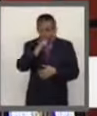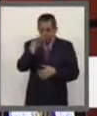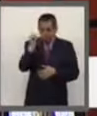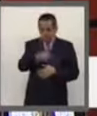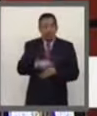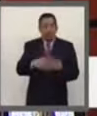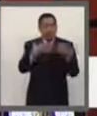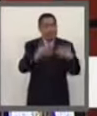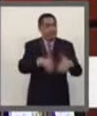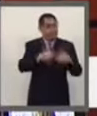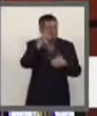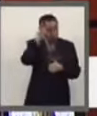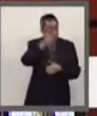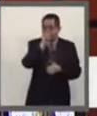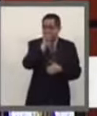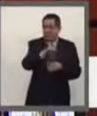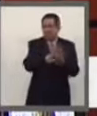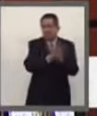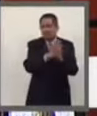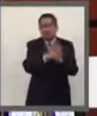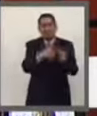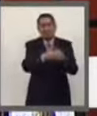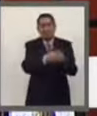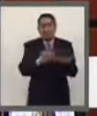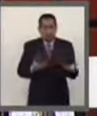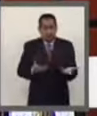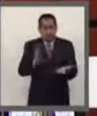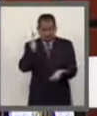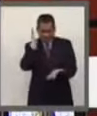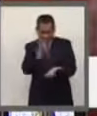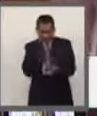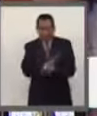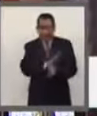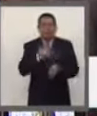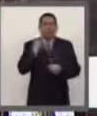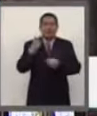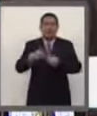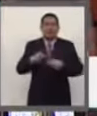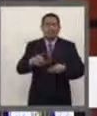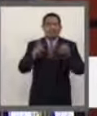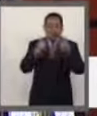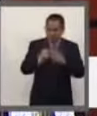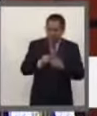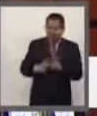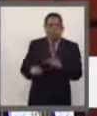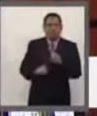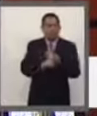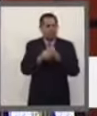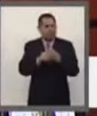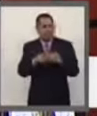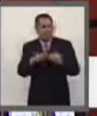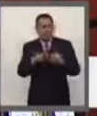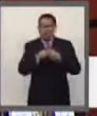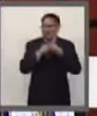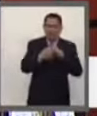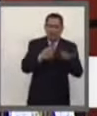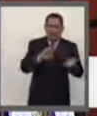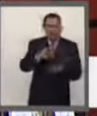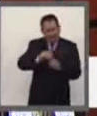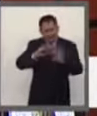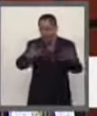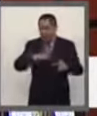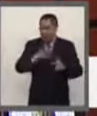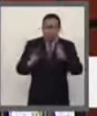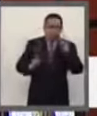de empresarios. Este combate contra el robo de combustible apenas inicia. Por supuesto que hay muchas preguntas que